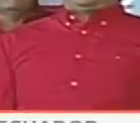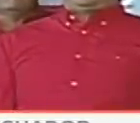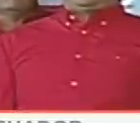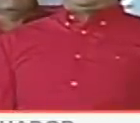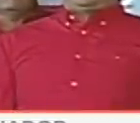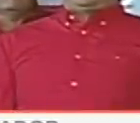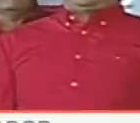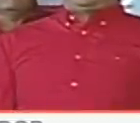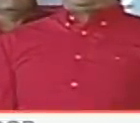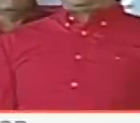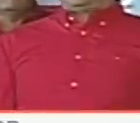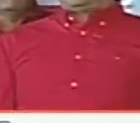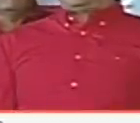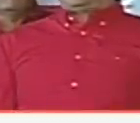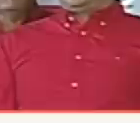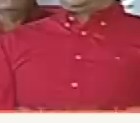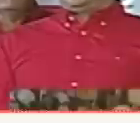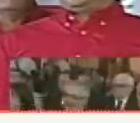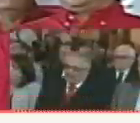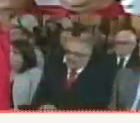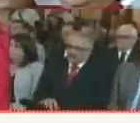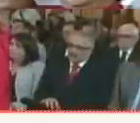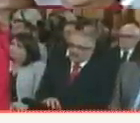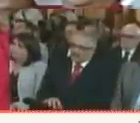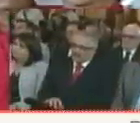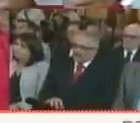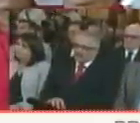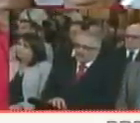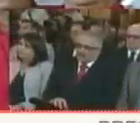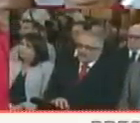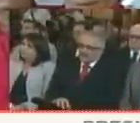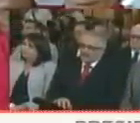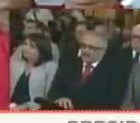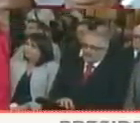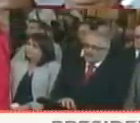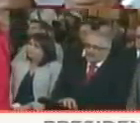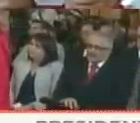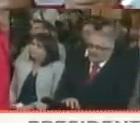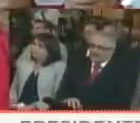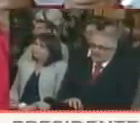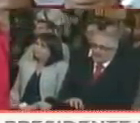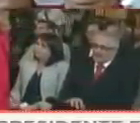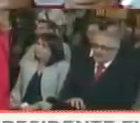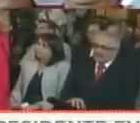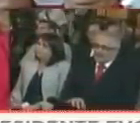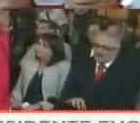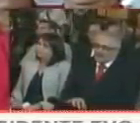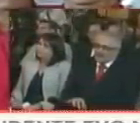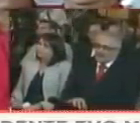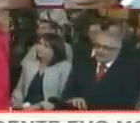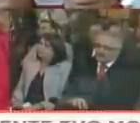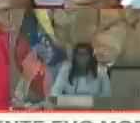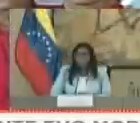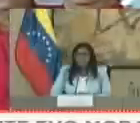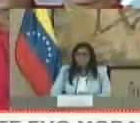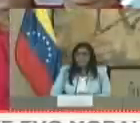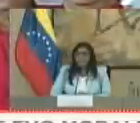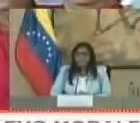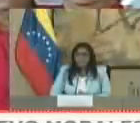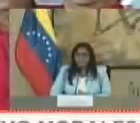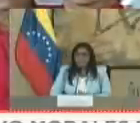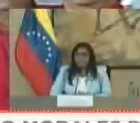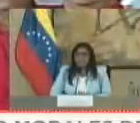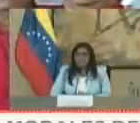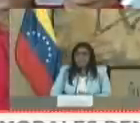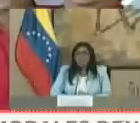anuncia al país que ha creado la vicepresidencia para atender los asuntos religiosos del país, y ha sido